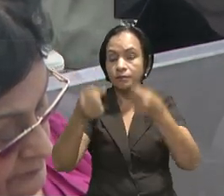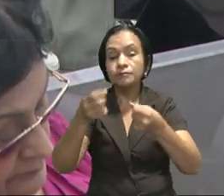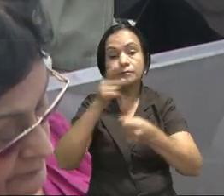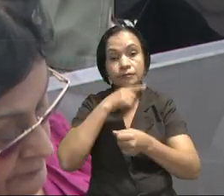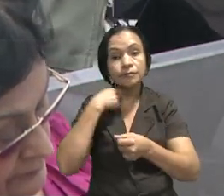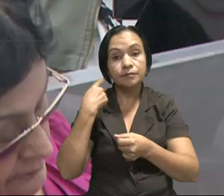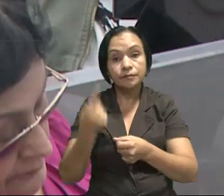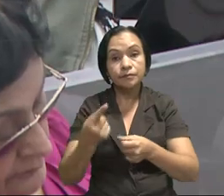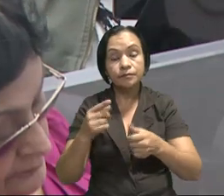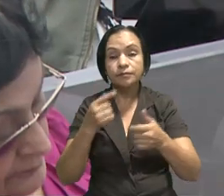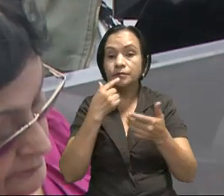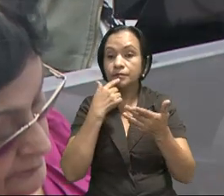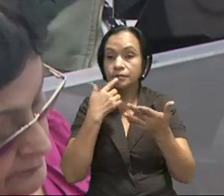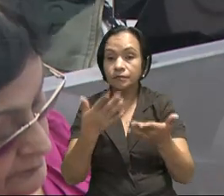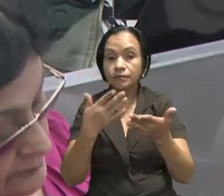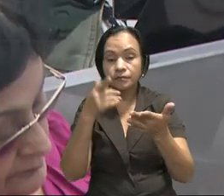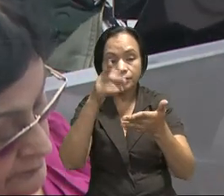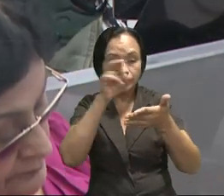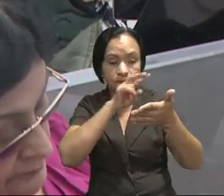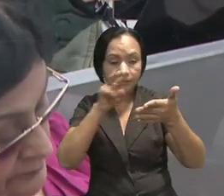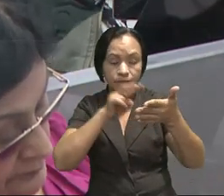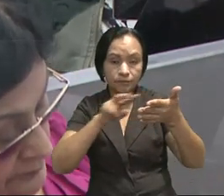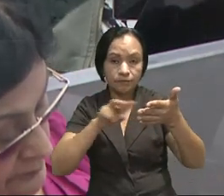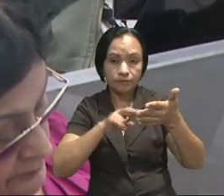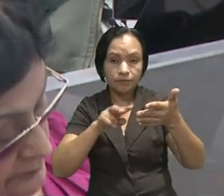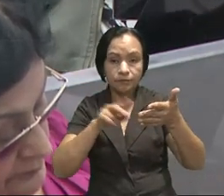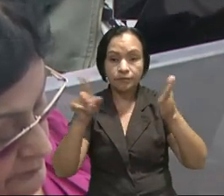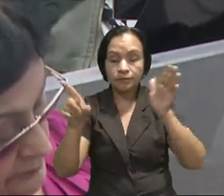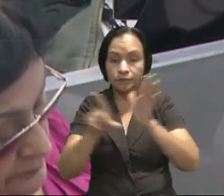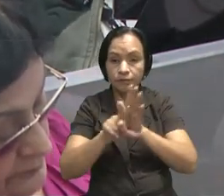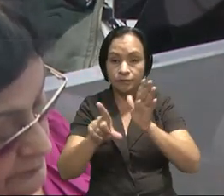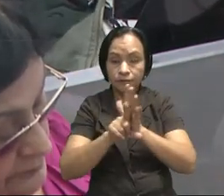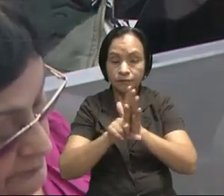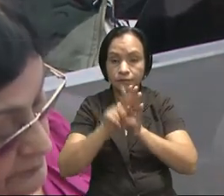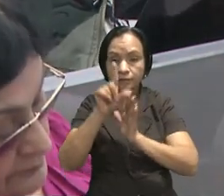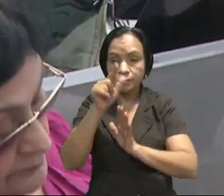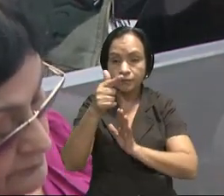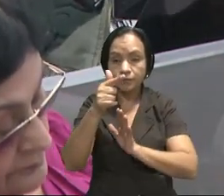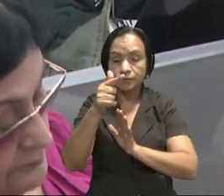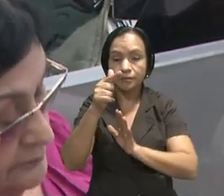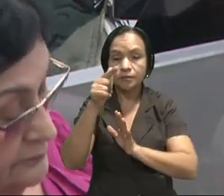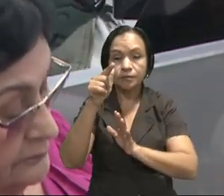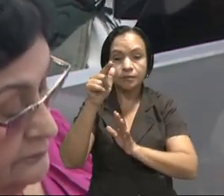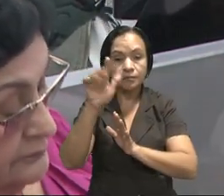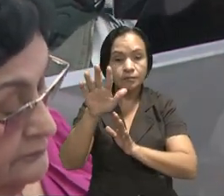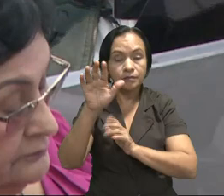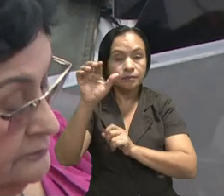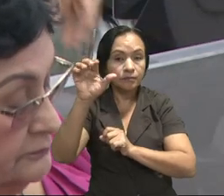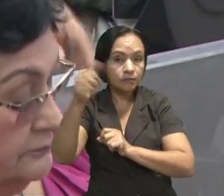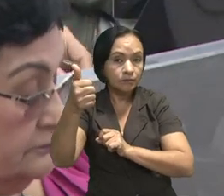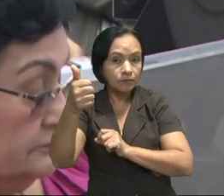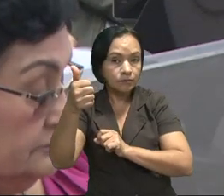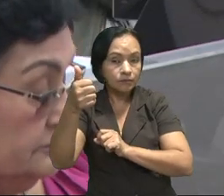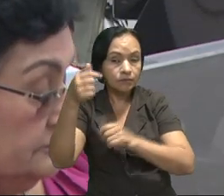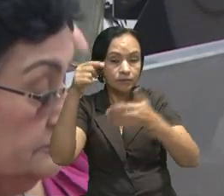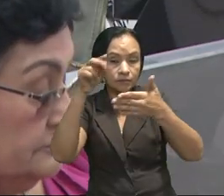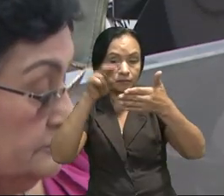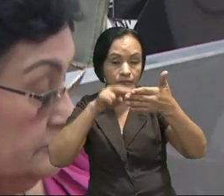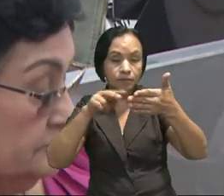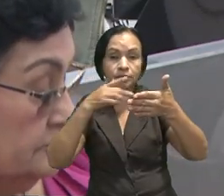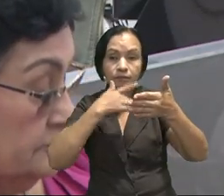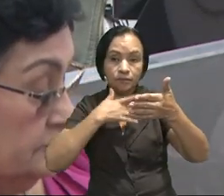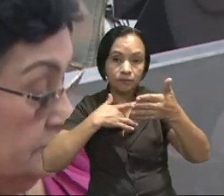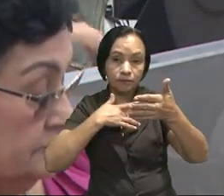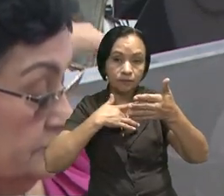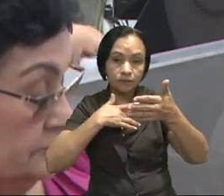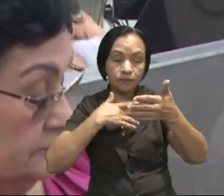verdad. Porque si usted lee incluso esa ley, la ley 756, dentro de los